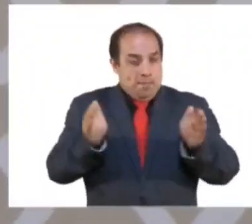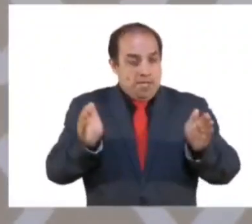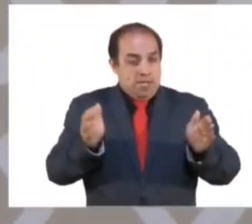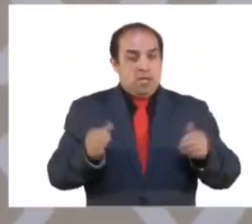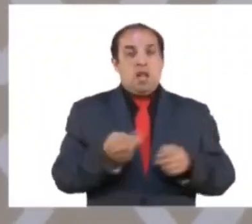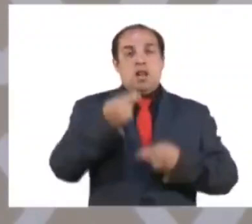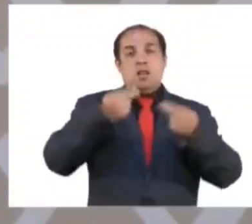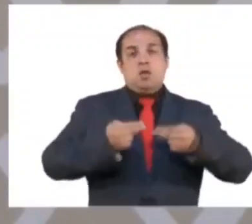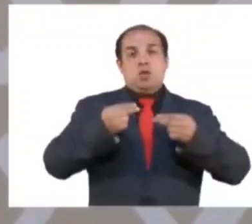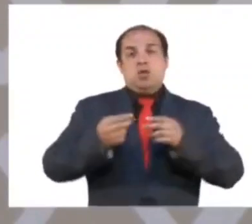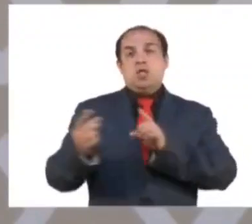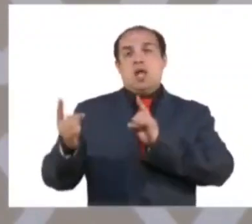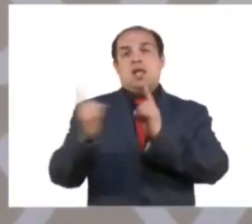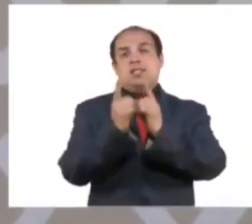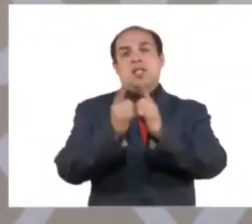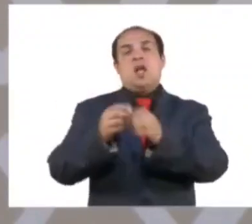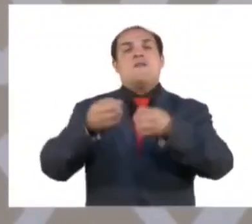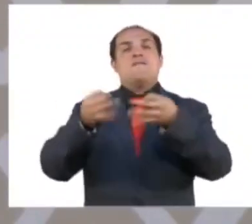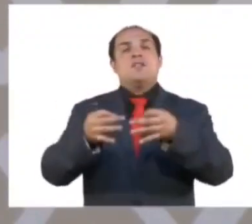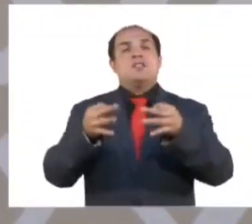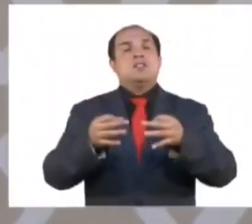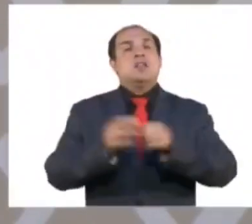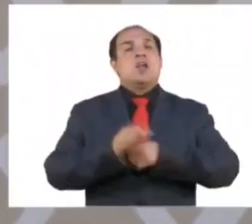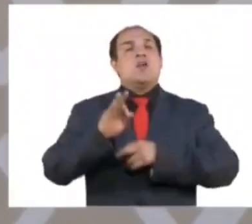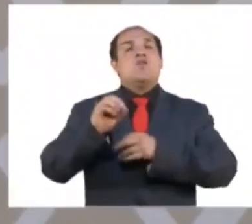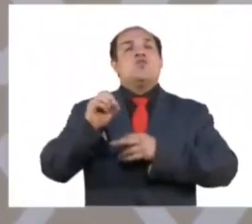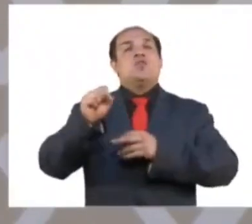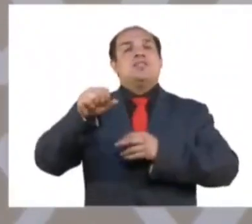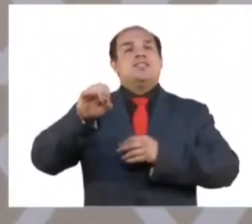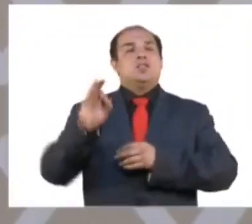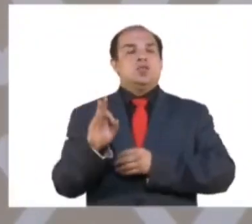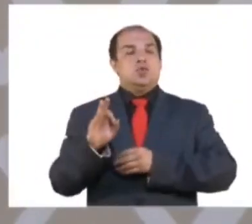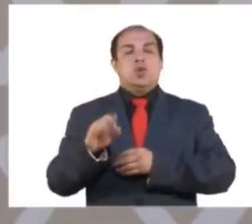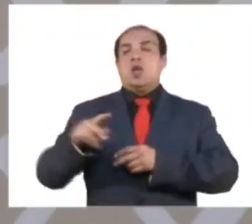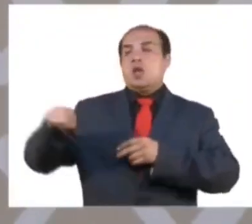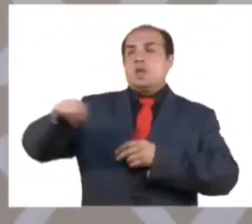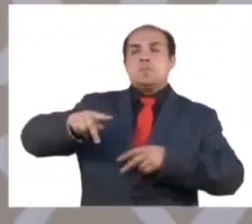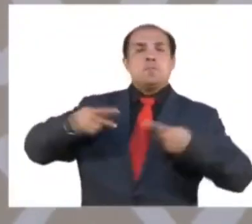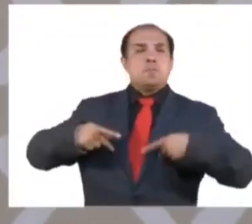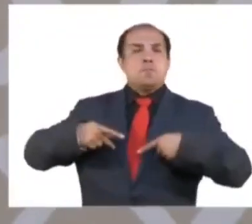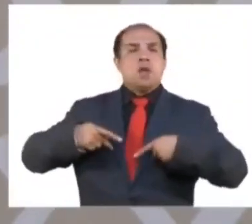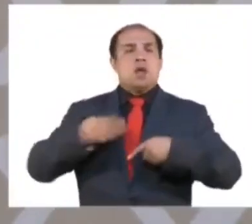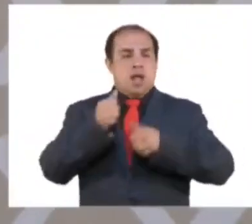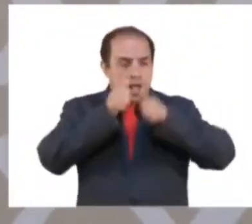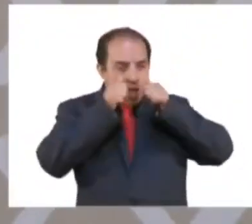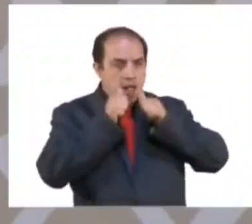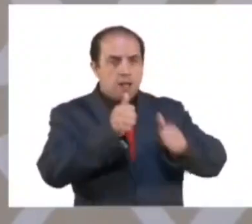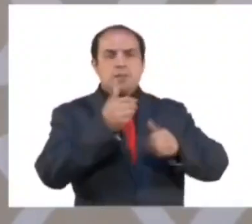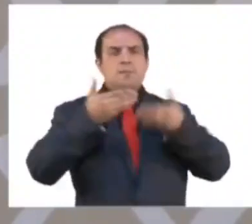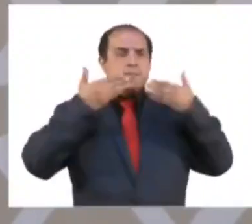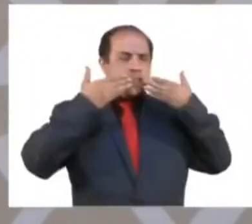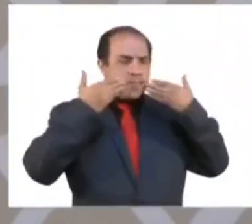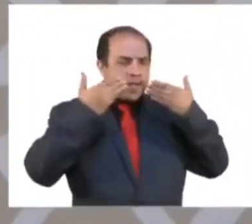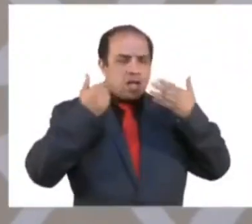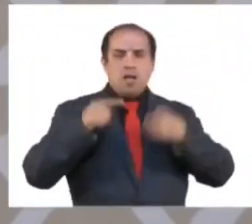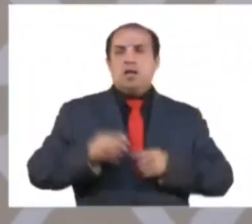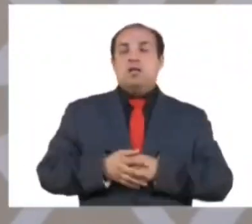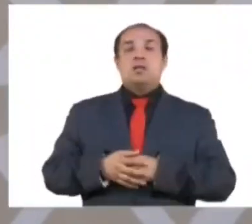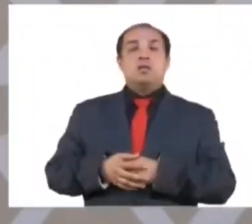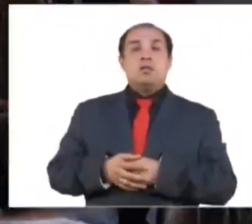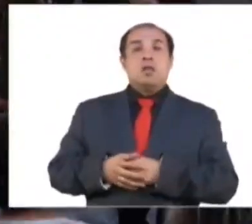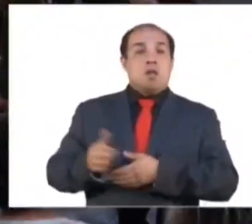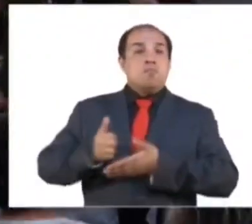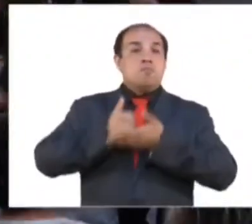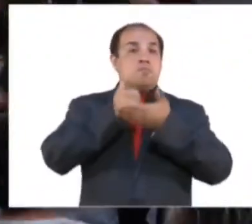de Fondeso. Las personas de ahí de la oficina son muy amables y les ayudan a seguir paso a paso. Es muy fácil conseguir un